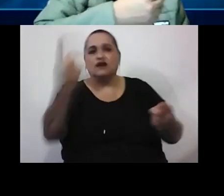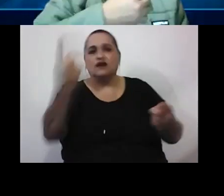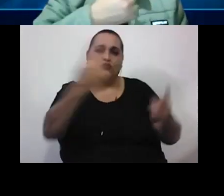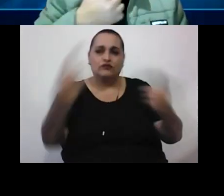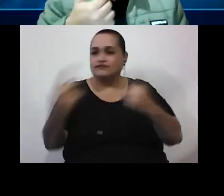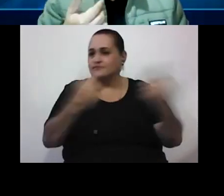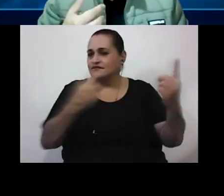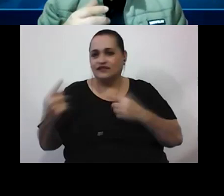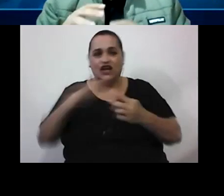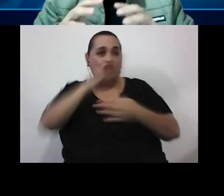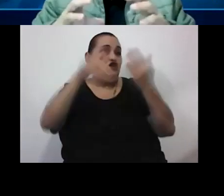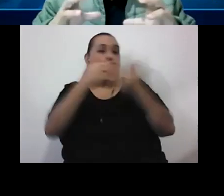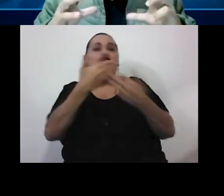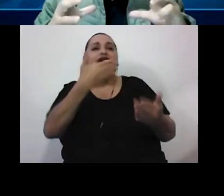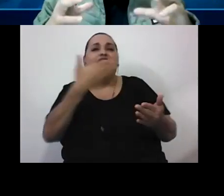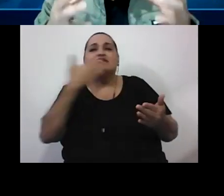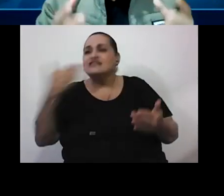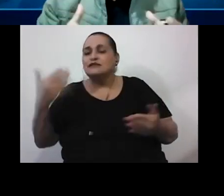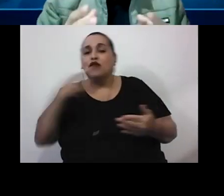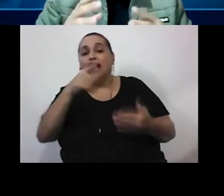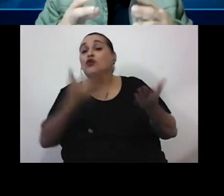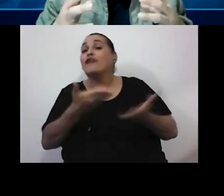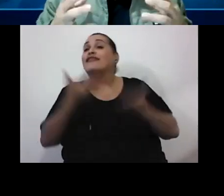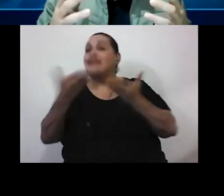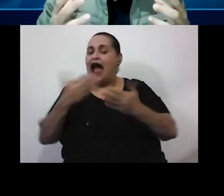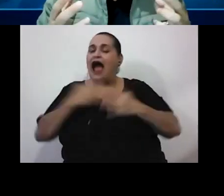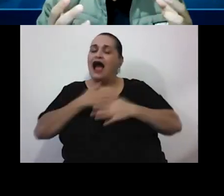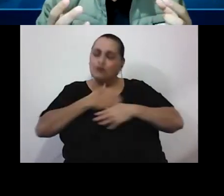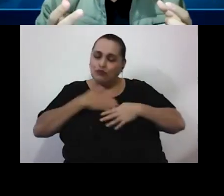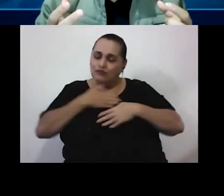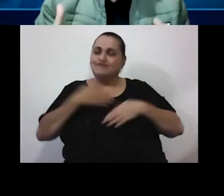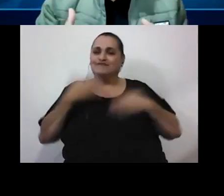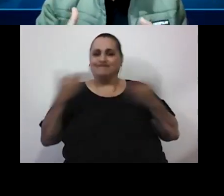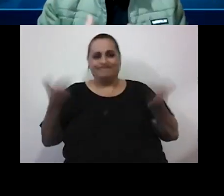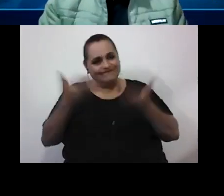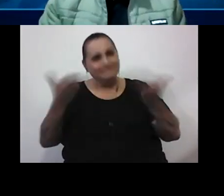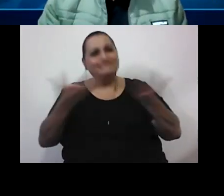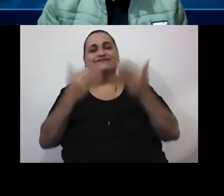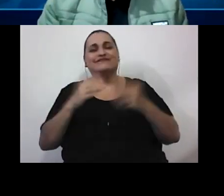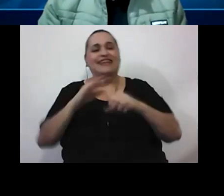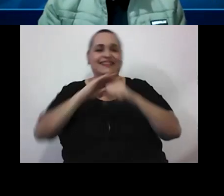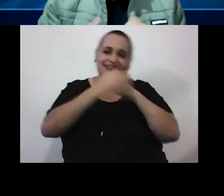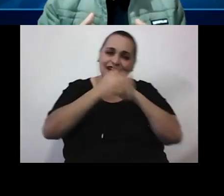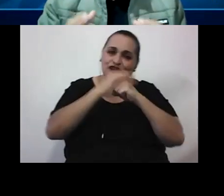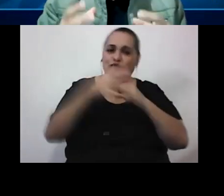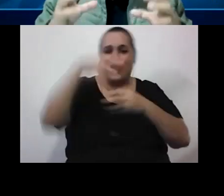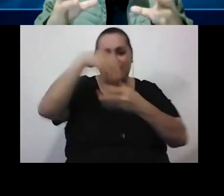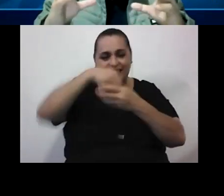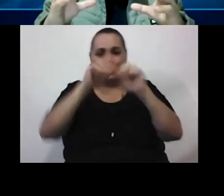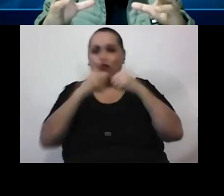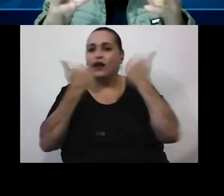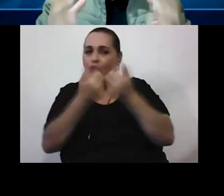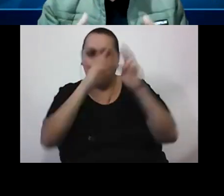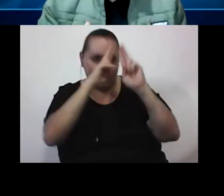final todos se dan un agradecimiento. Eso genera armonía, eso genera ternura en el aula, eso genera respeto,